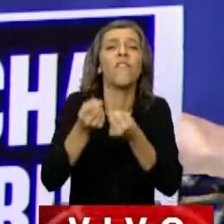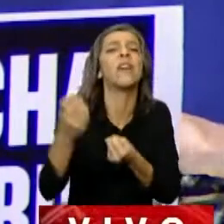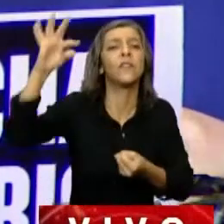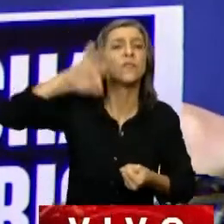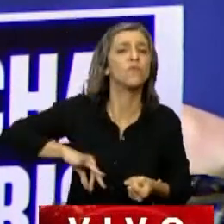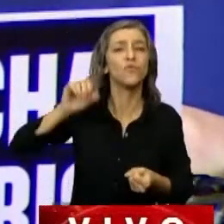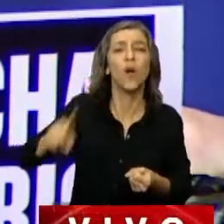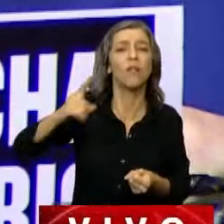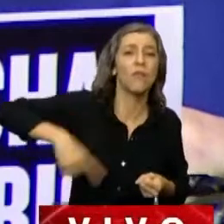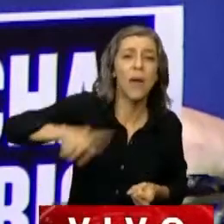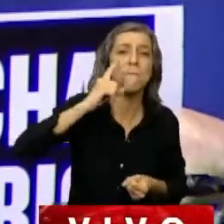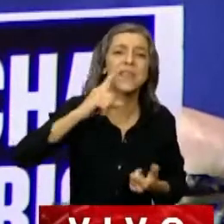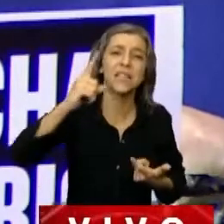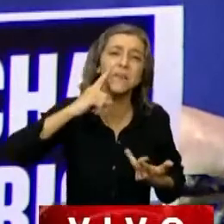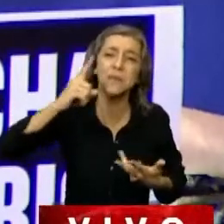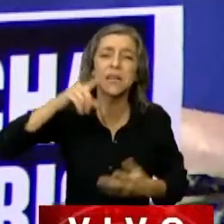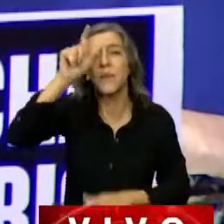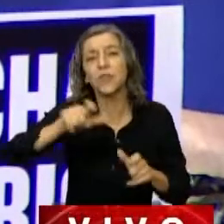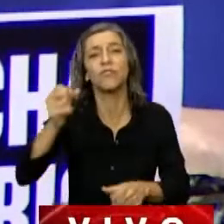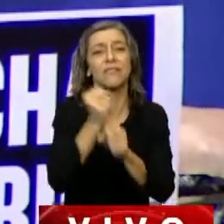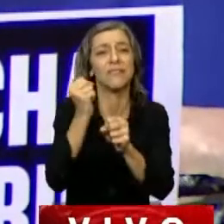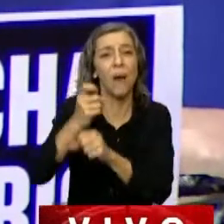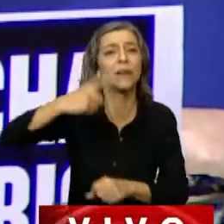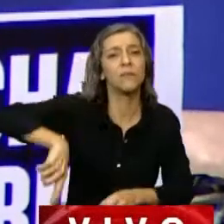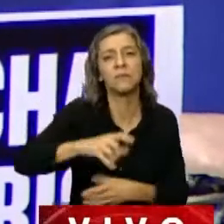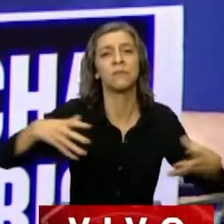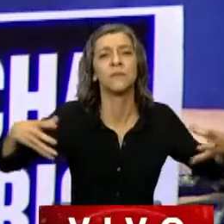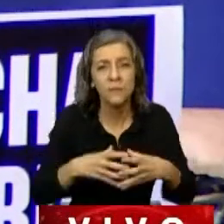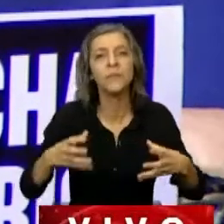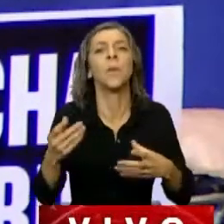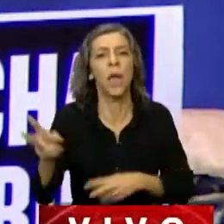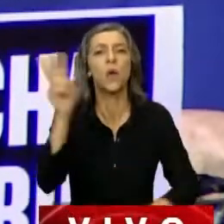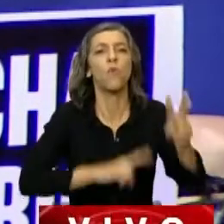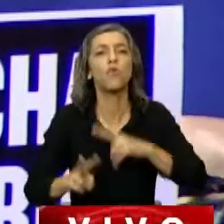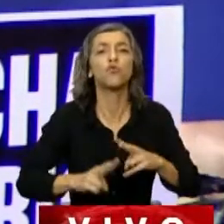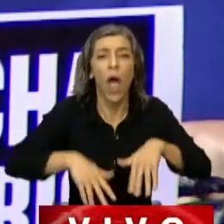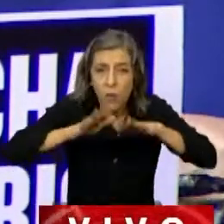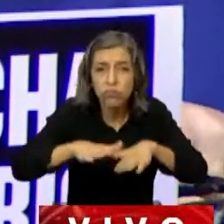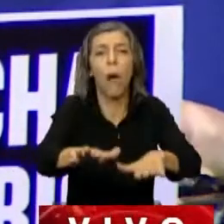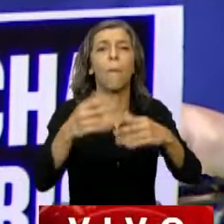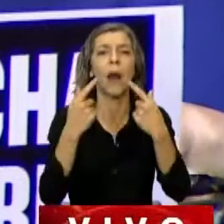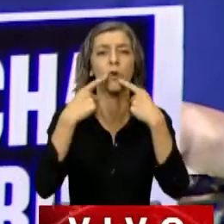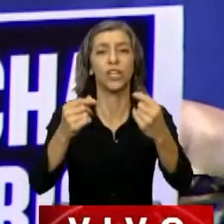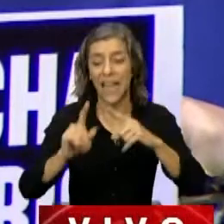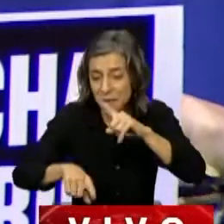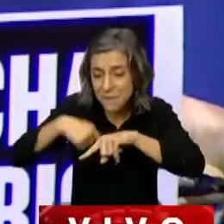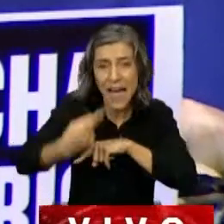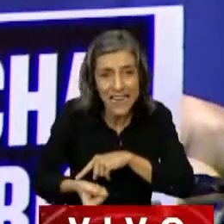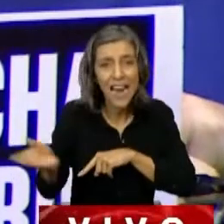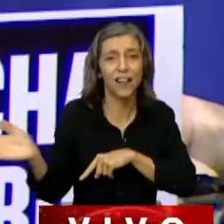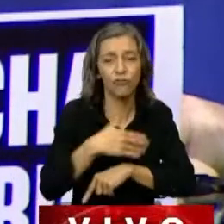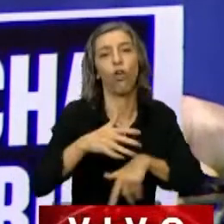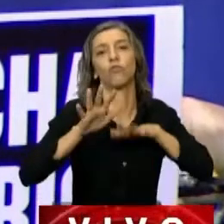miles y los miles de trabajadores organizados bajo las organizaciones piqueteras que el día de mañana van a ganar la